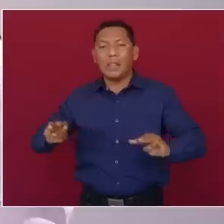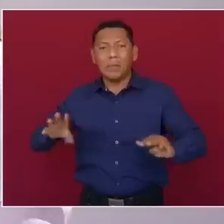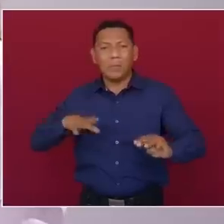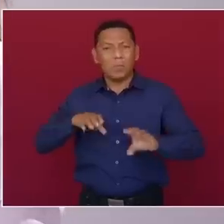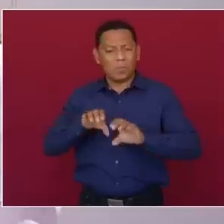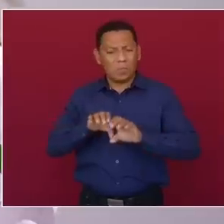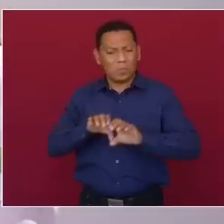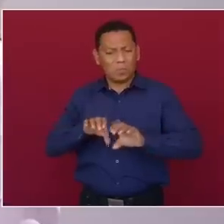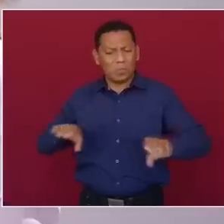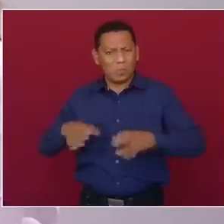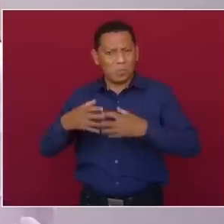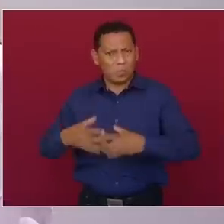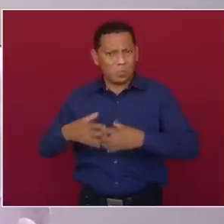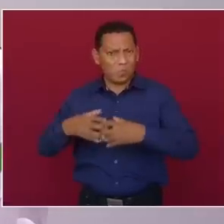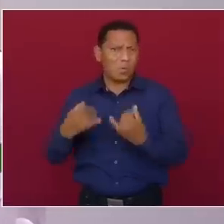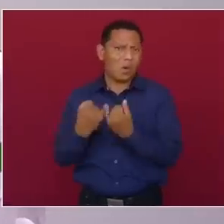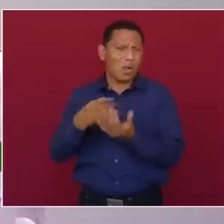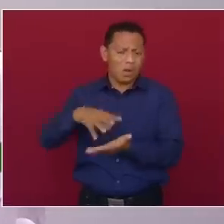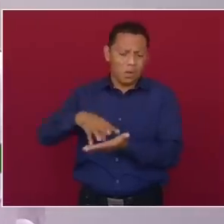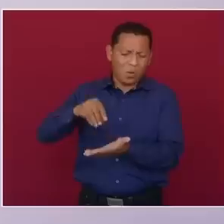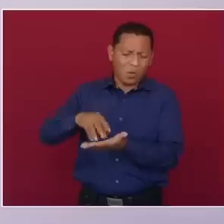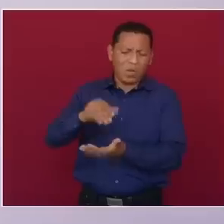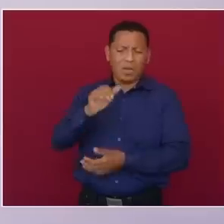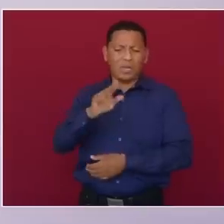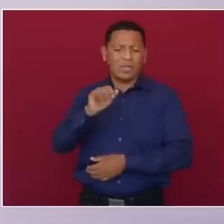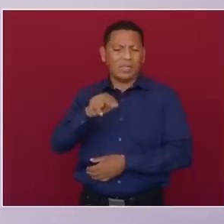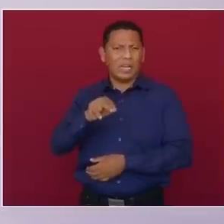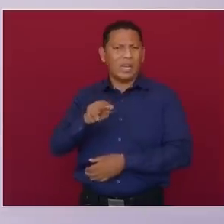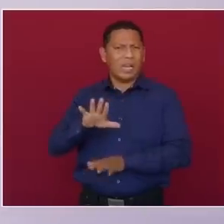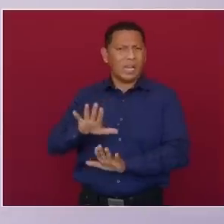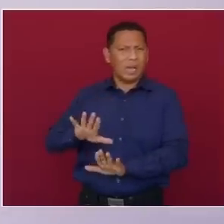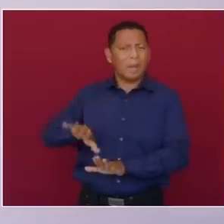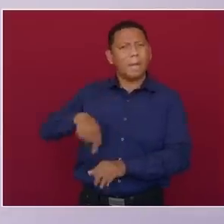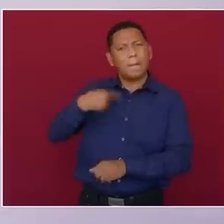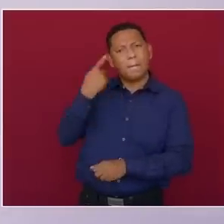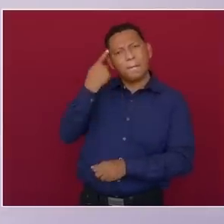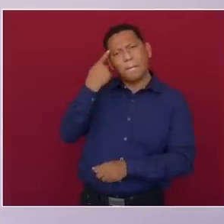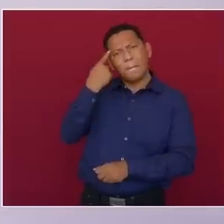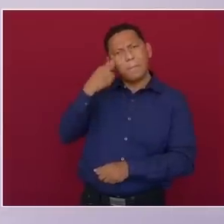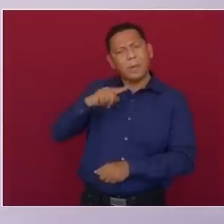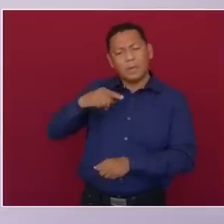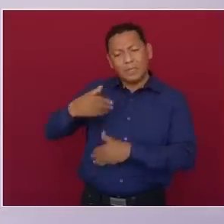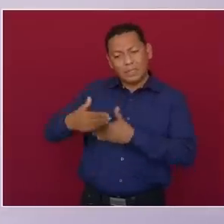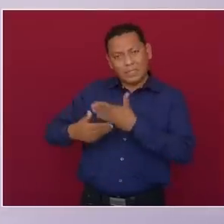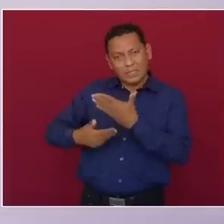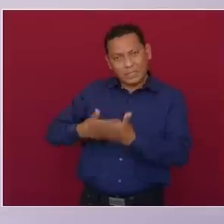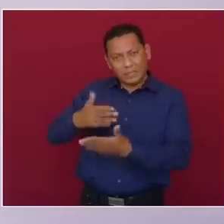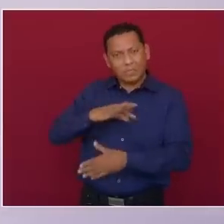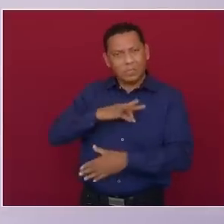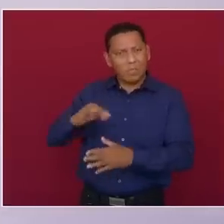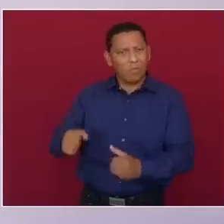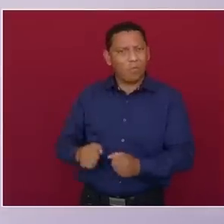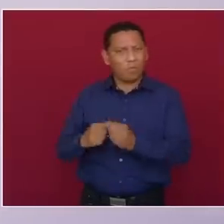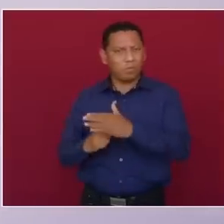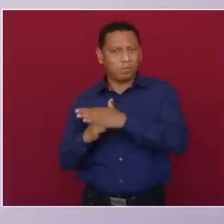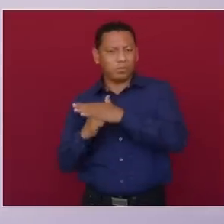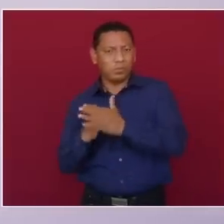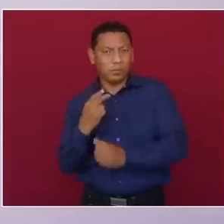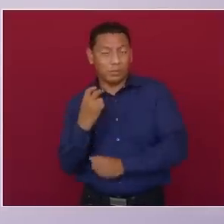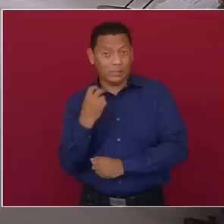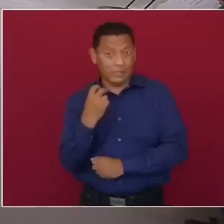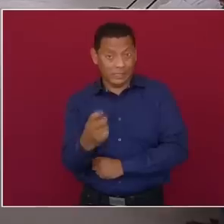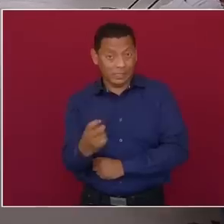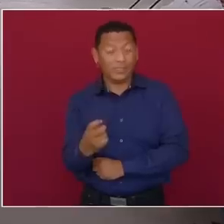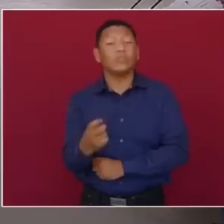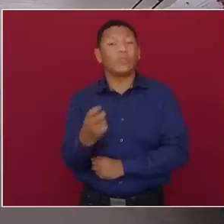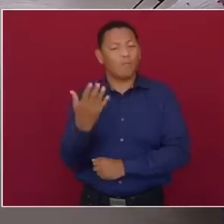flotantes y la arena se quedara en el sitio para posteriormente hacer la compactación. Ese